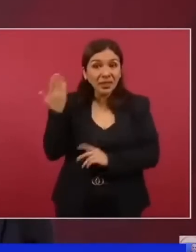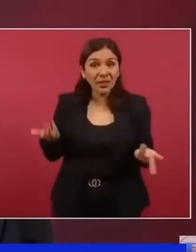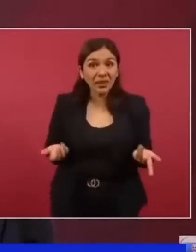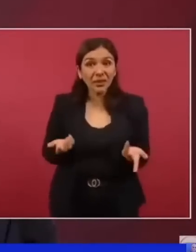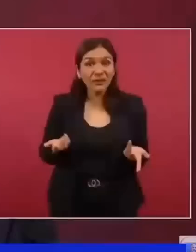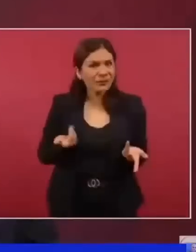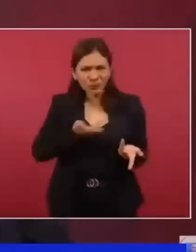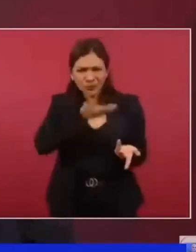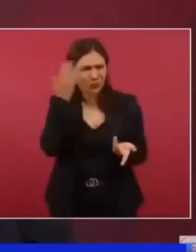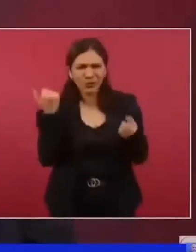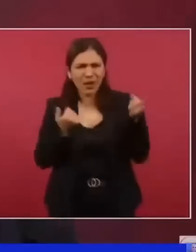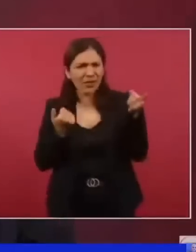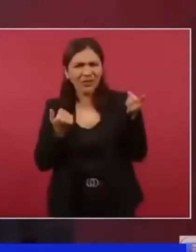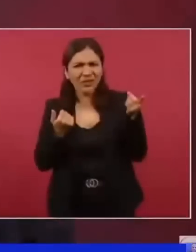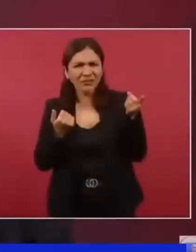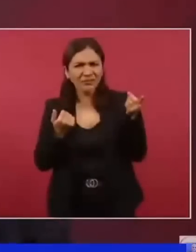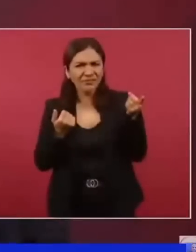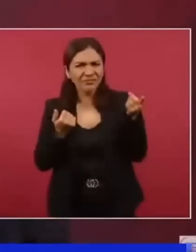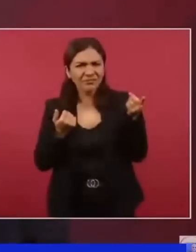No saben